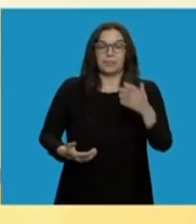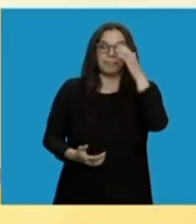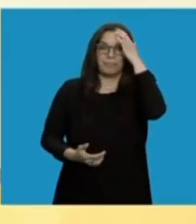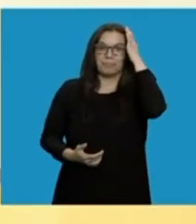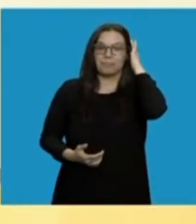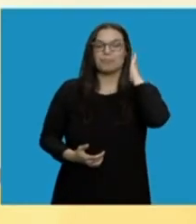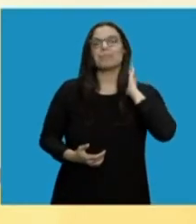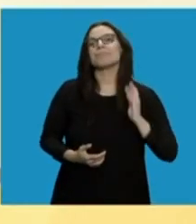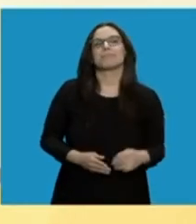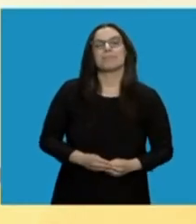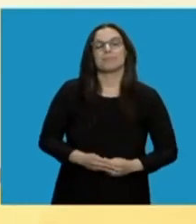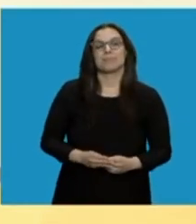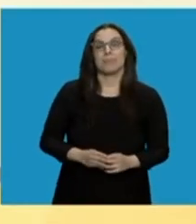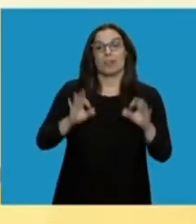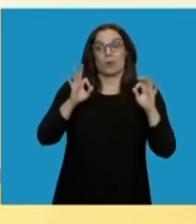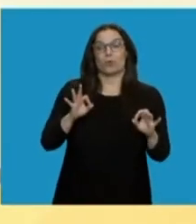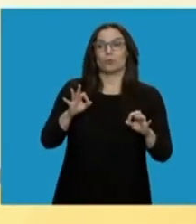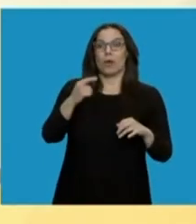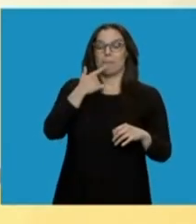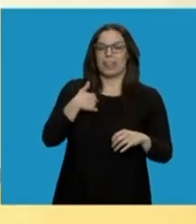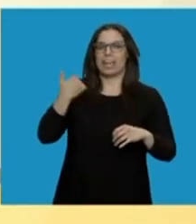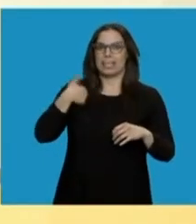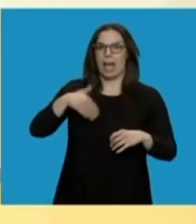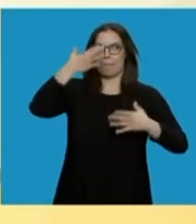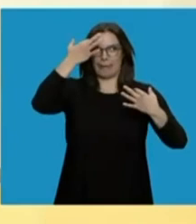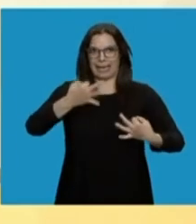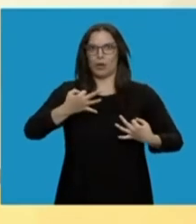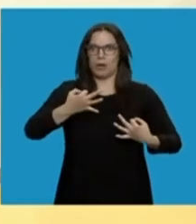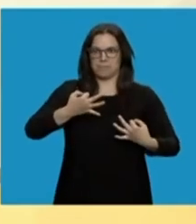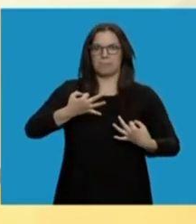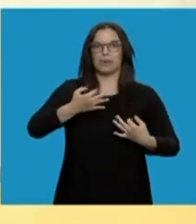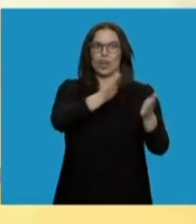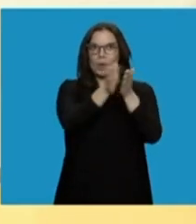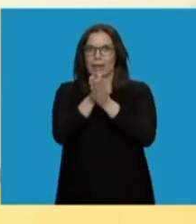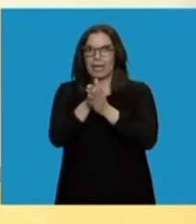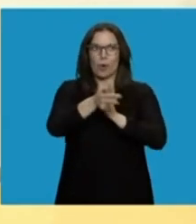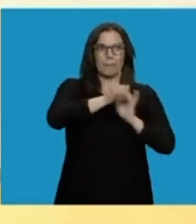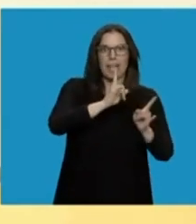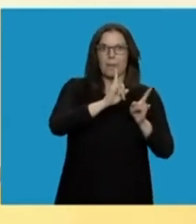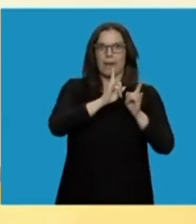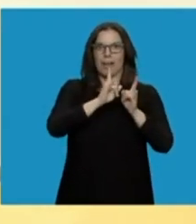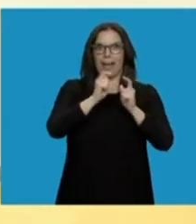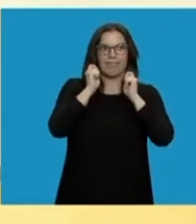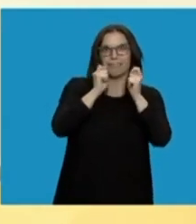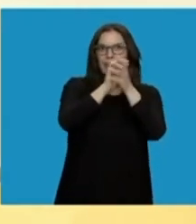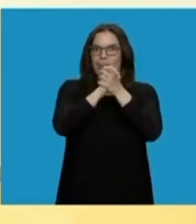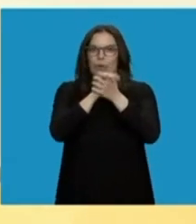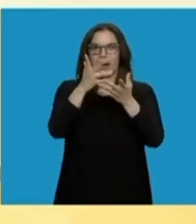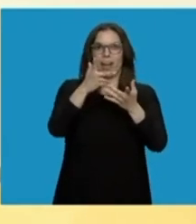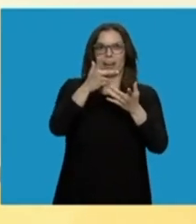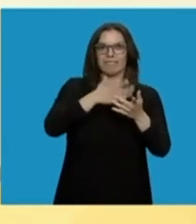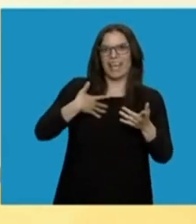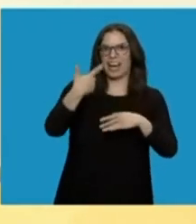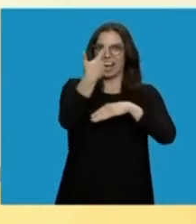pues en ese momento cuando ya te convences y te llaman los compañeros y te felicitan y te dicen que te van a hacer un reportaje y tal,